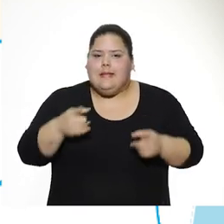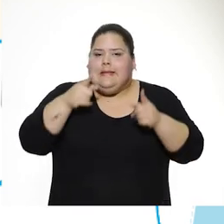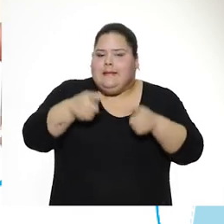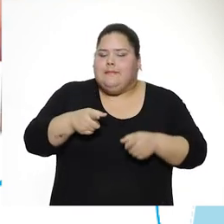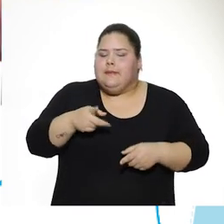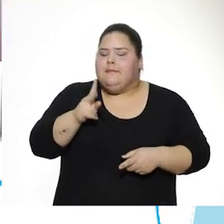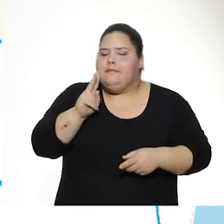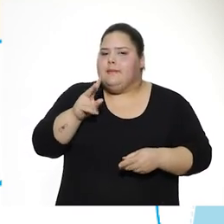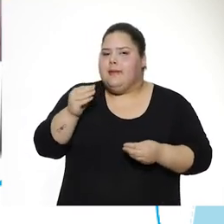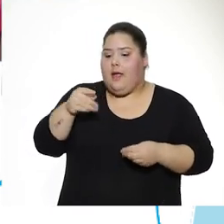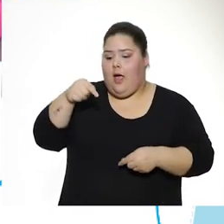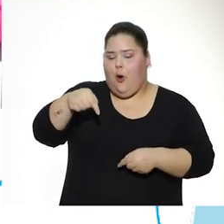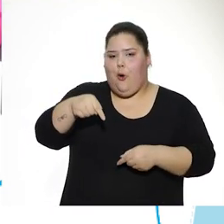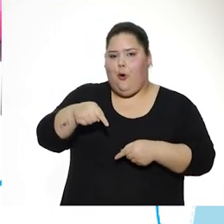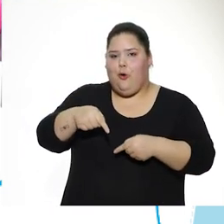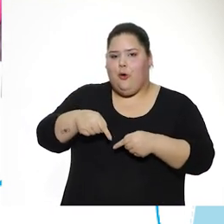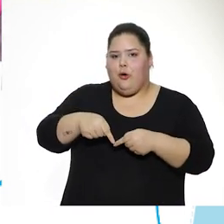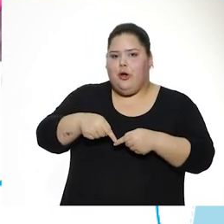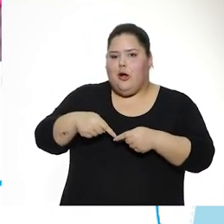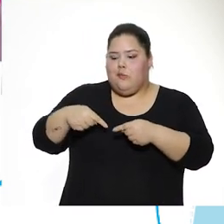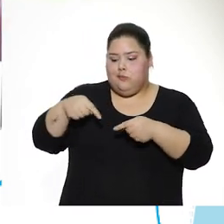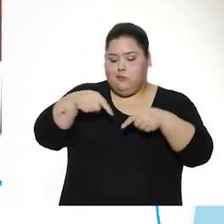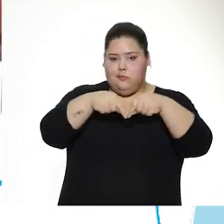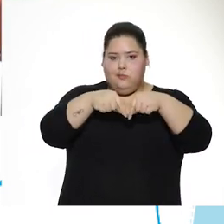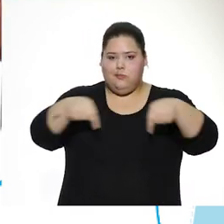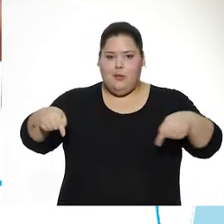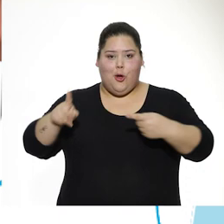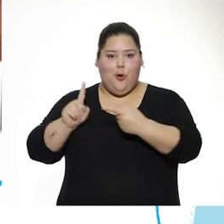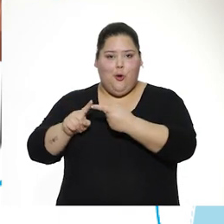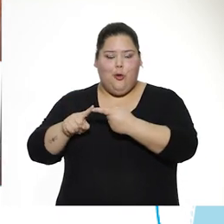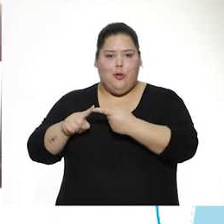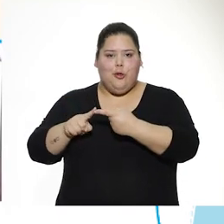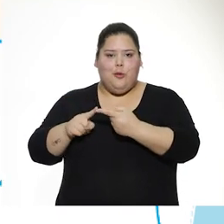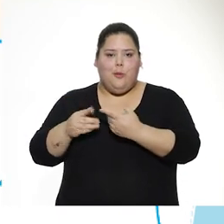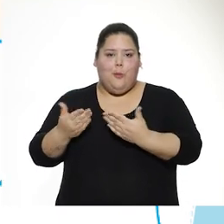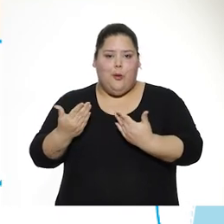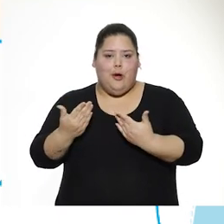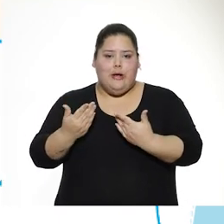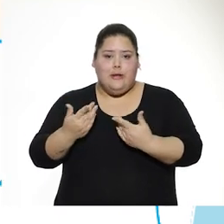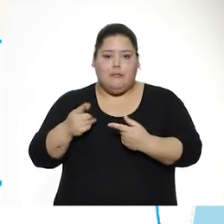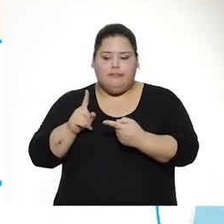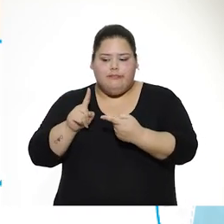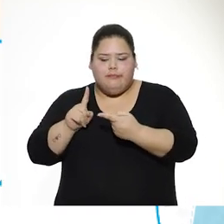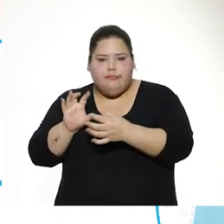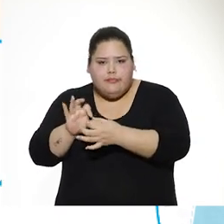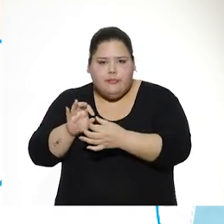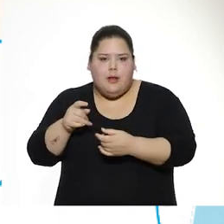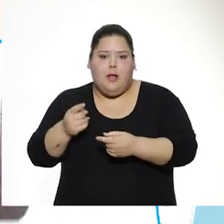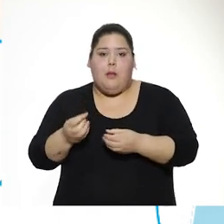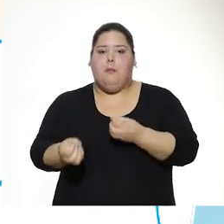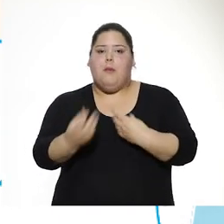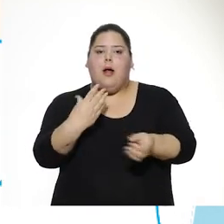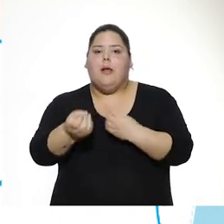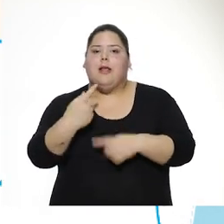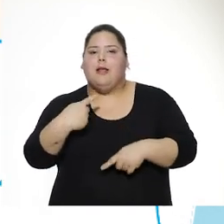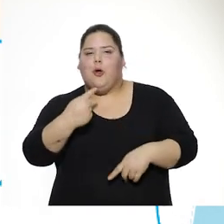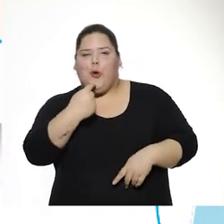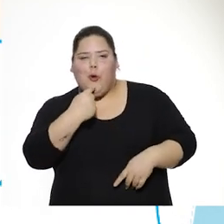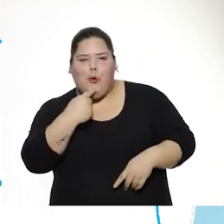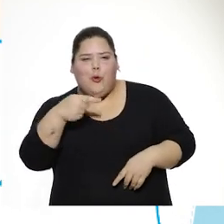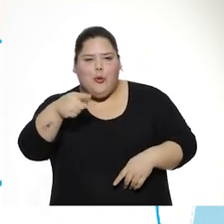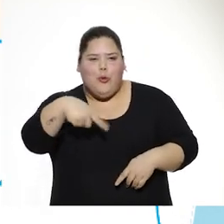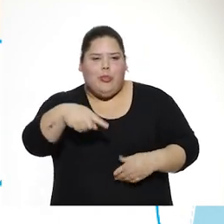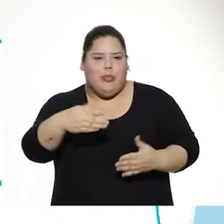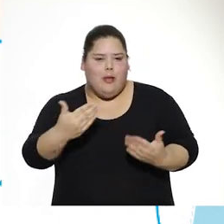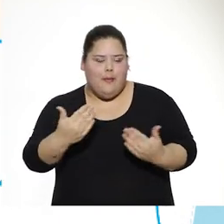también, fíjense, acá continuamos con nuestras vías de comunicación para que puedan estar en contacto y hacernos las consultas